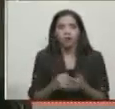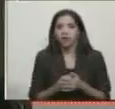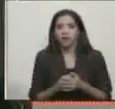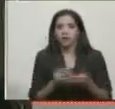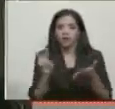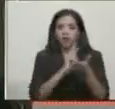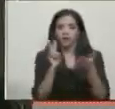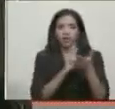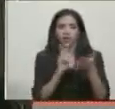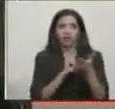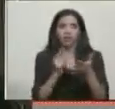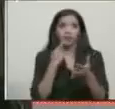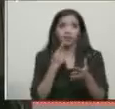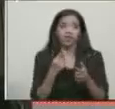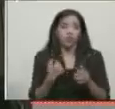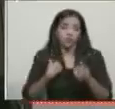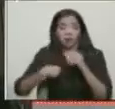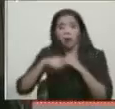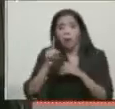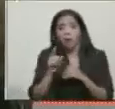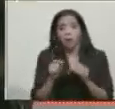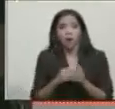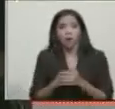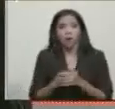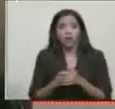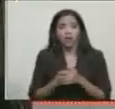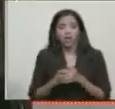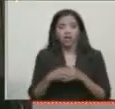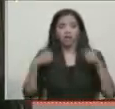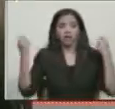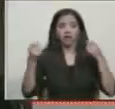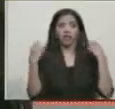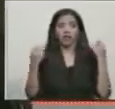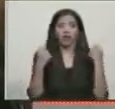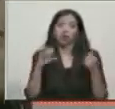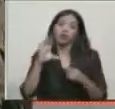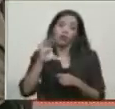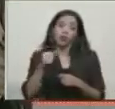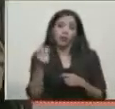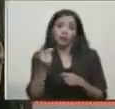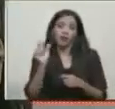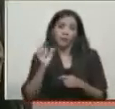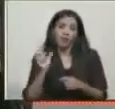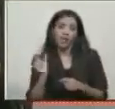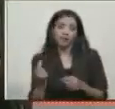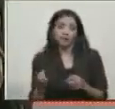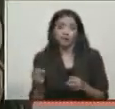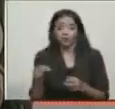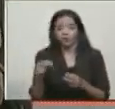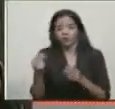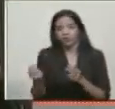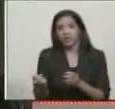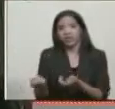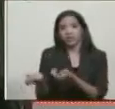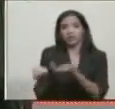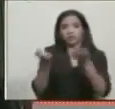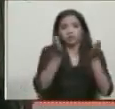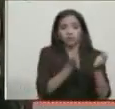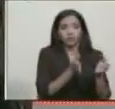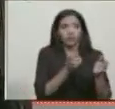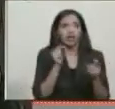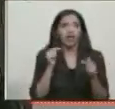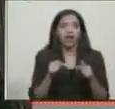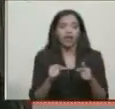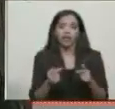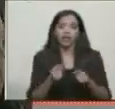porque le decías al Estado, me voy a gastar tanto en papel periódico, lo tengo que comprar en Canadá, y costaba un precio, y quintuplicabas